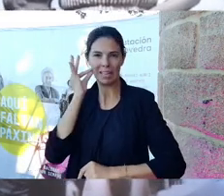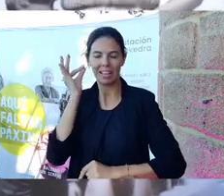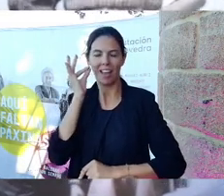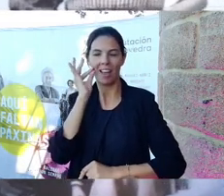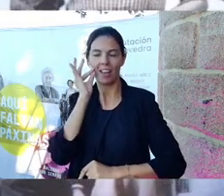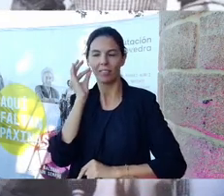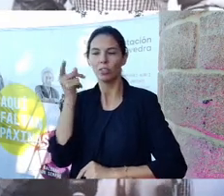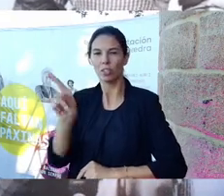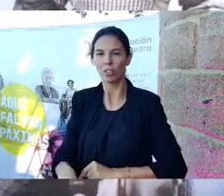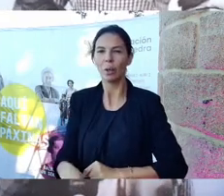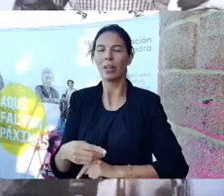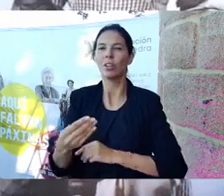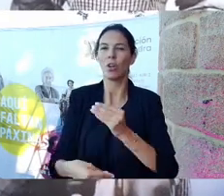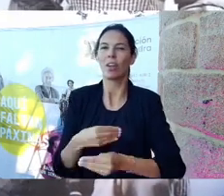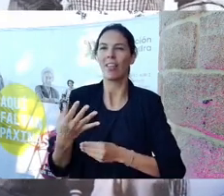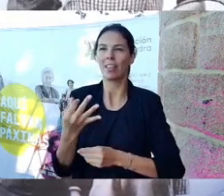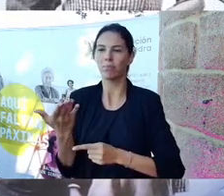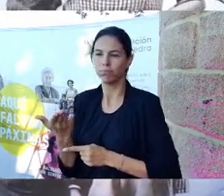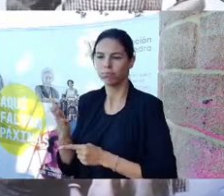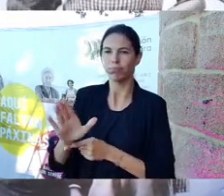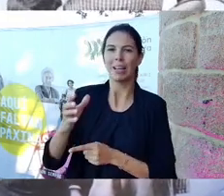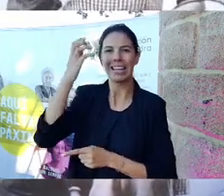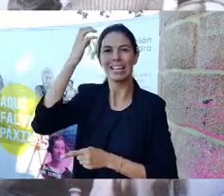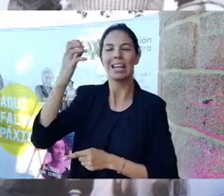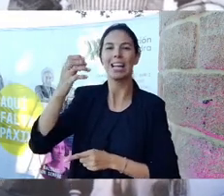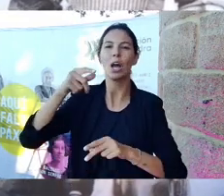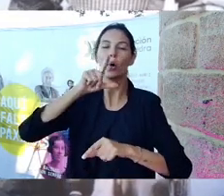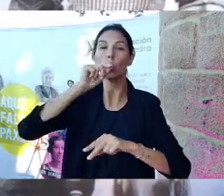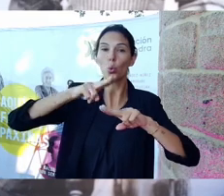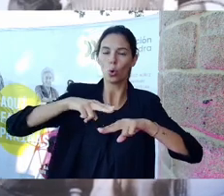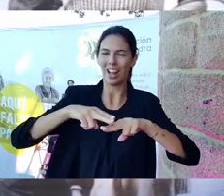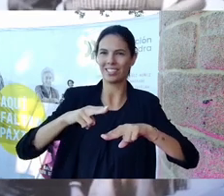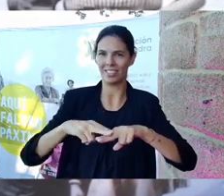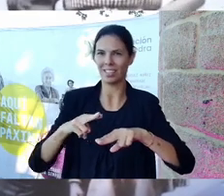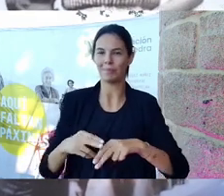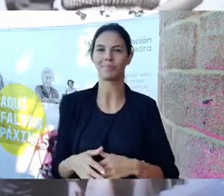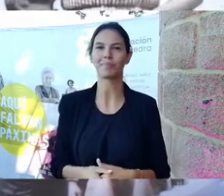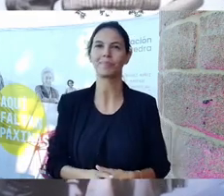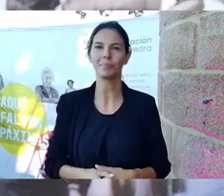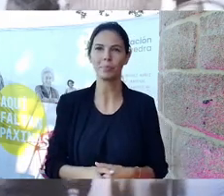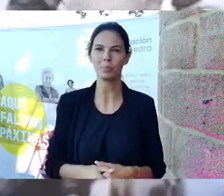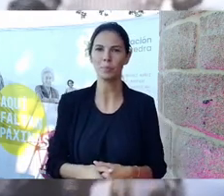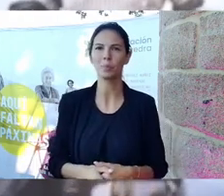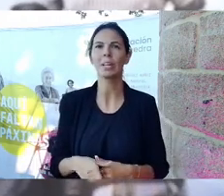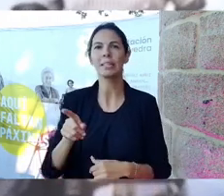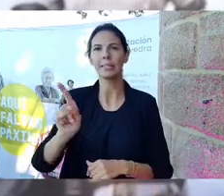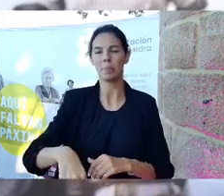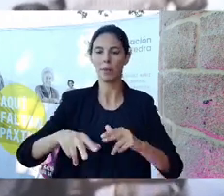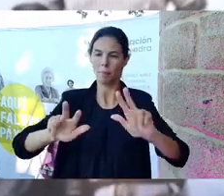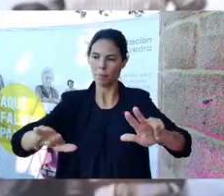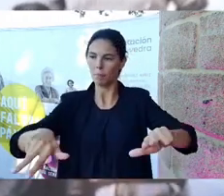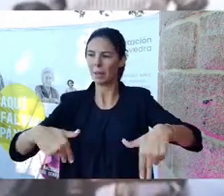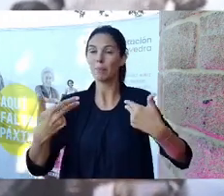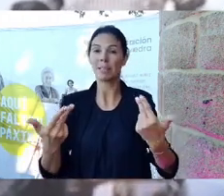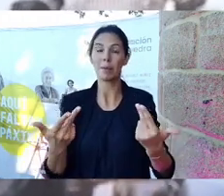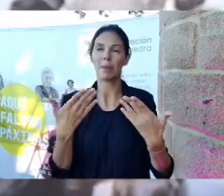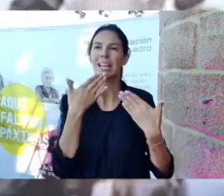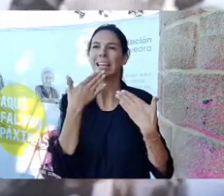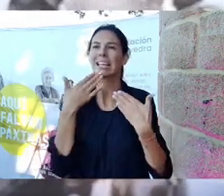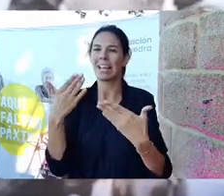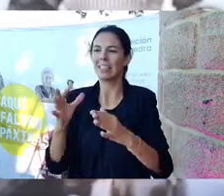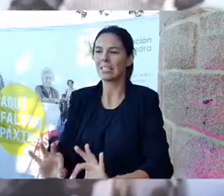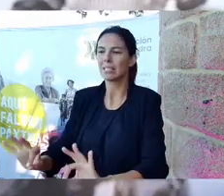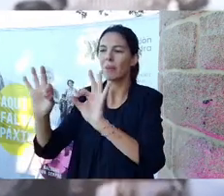nos descubrirá e poñerá no lugar que corresponde a Raíña Urraca neste caso. E permitídeme